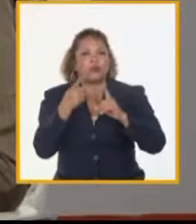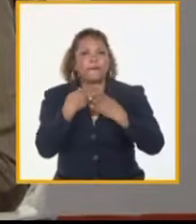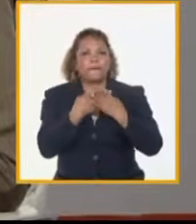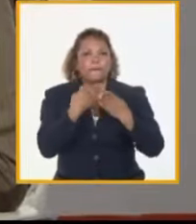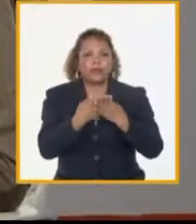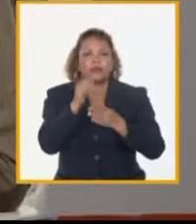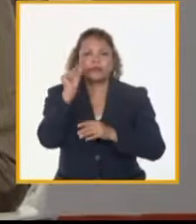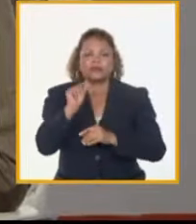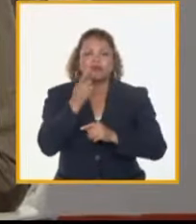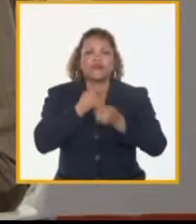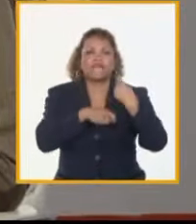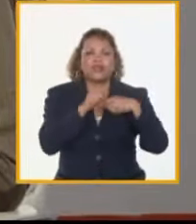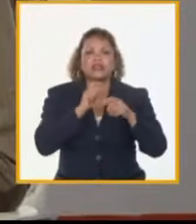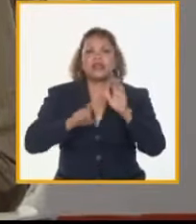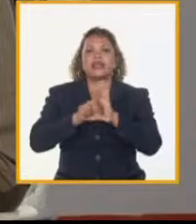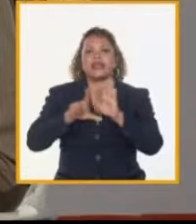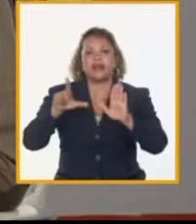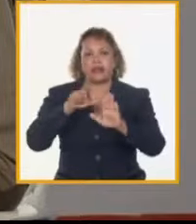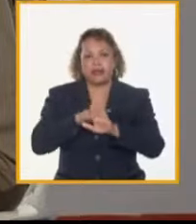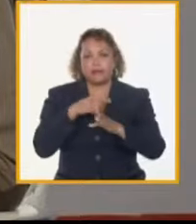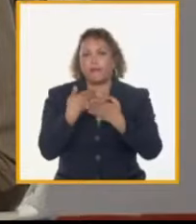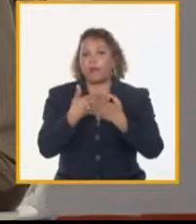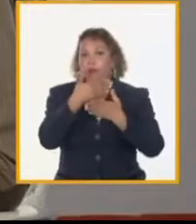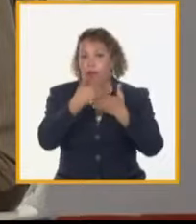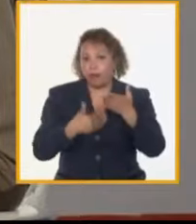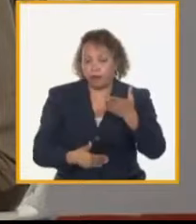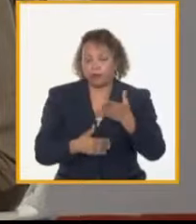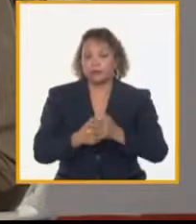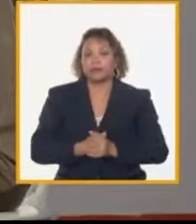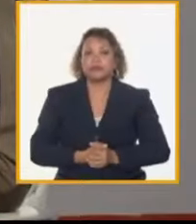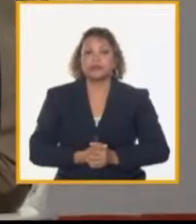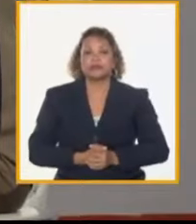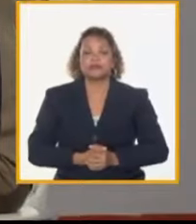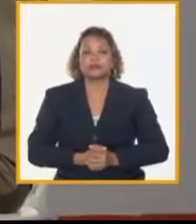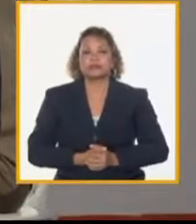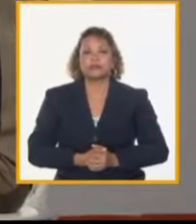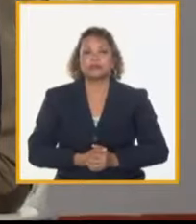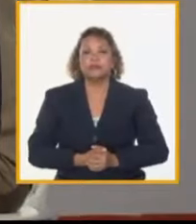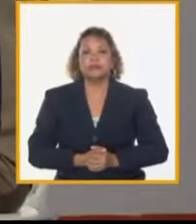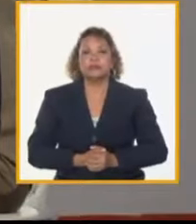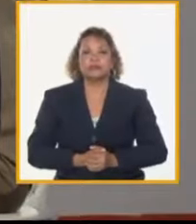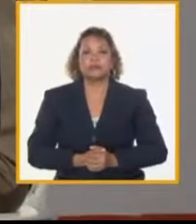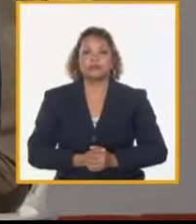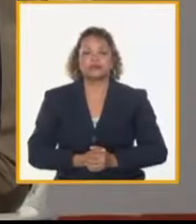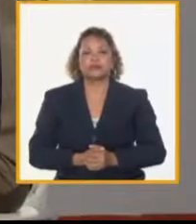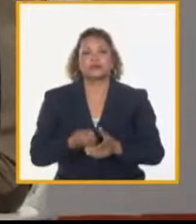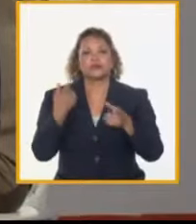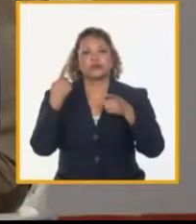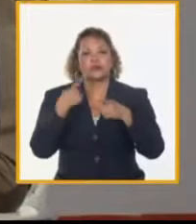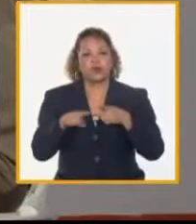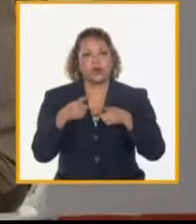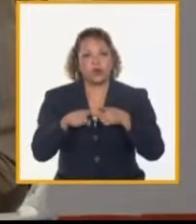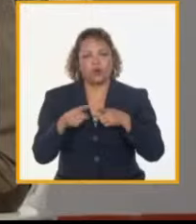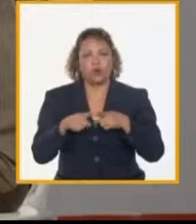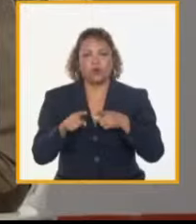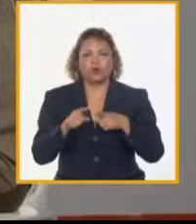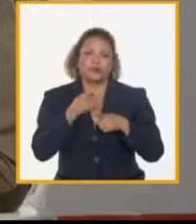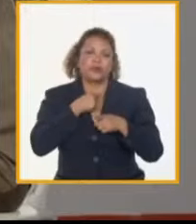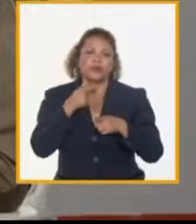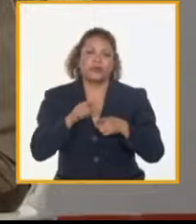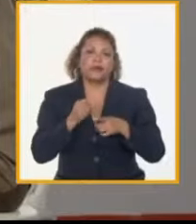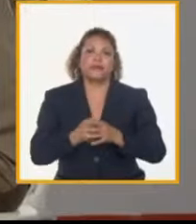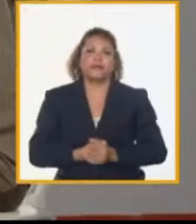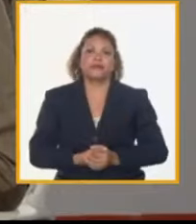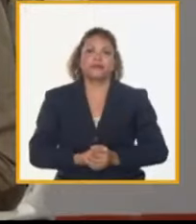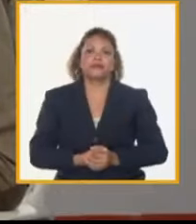competencia desleal. Muchos de los casos también, además de esto que ya te comentaba, también caen